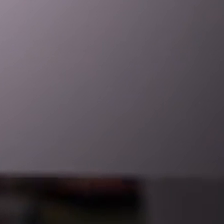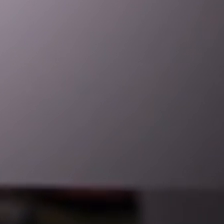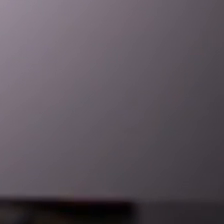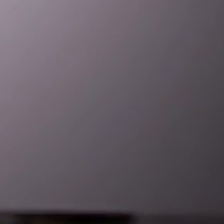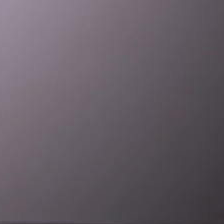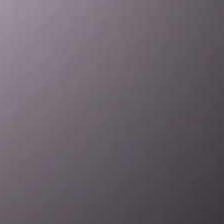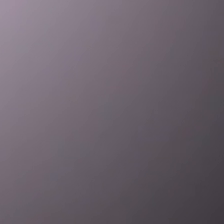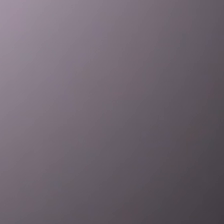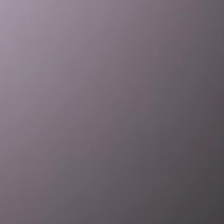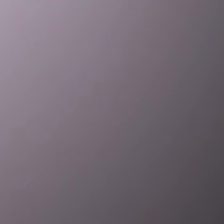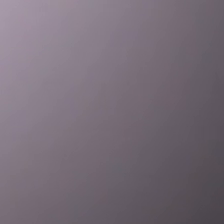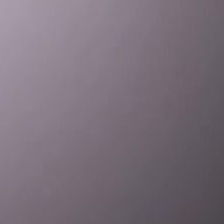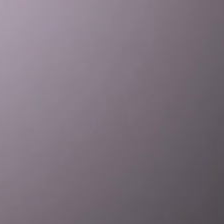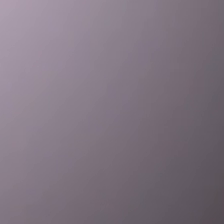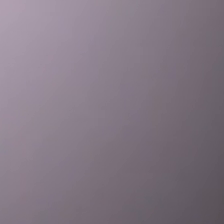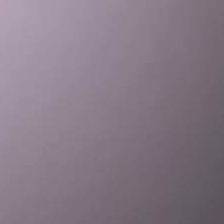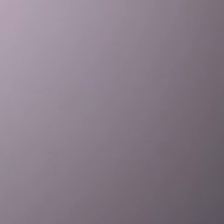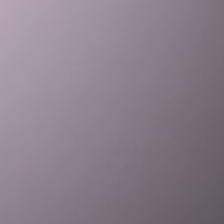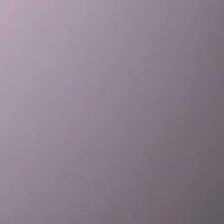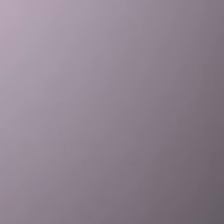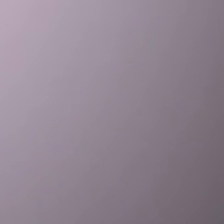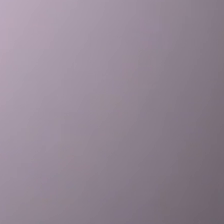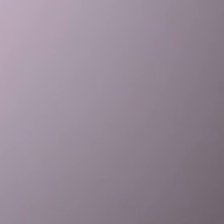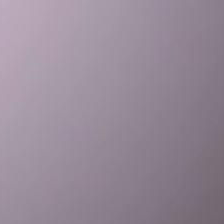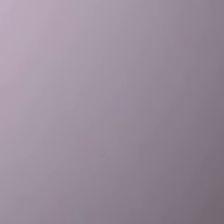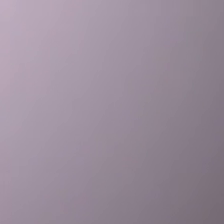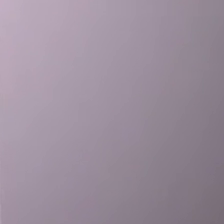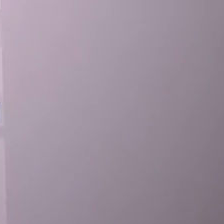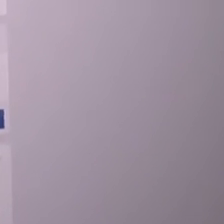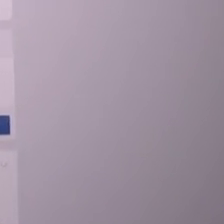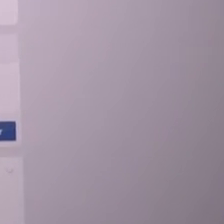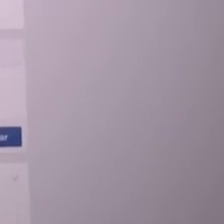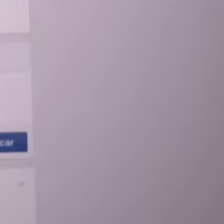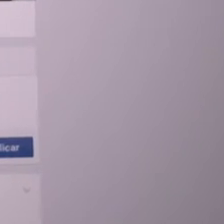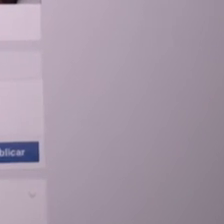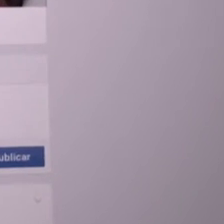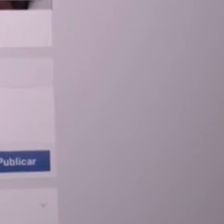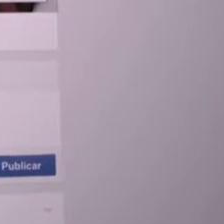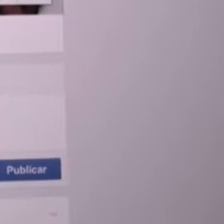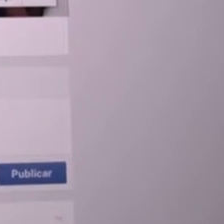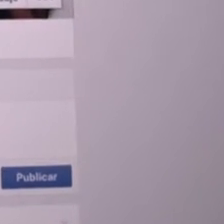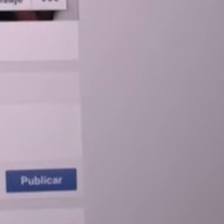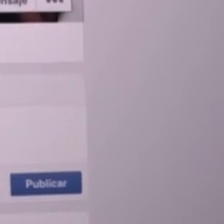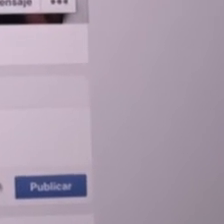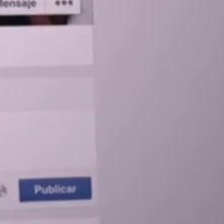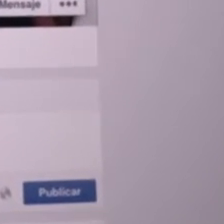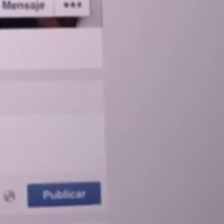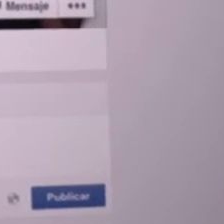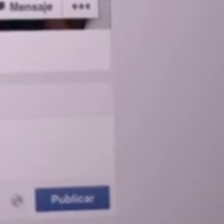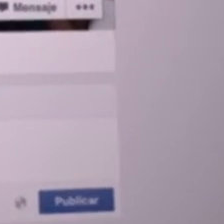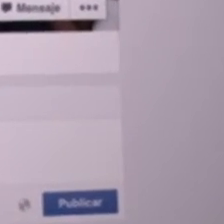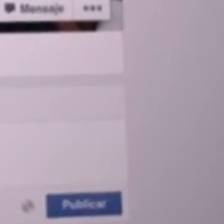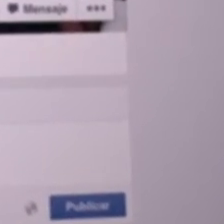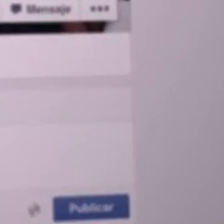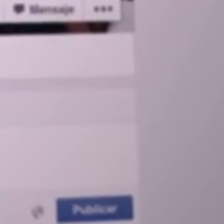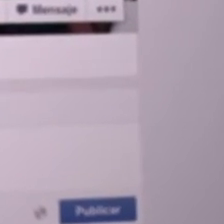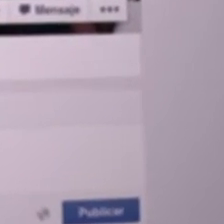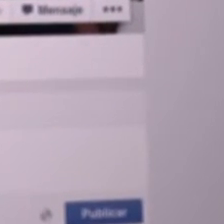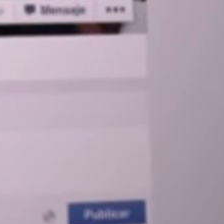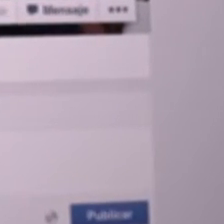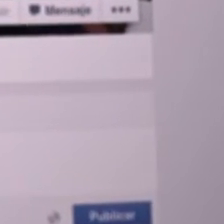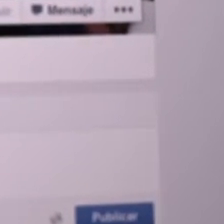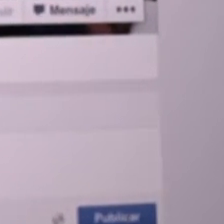hay enfermedades que no se previenen pero se detectan a tiempo una de detención a tiempo